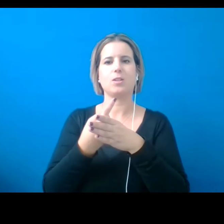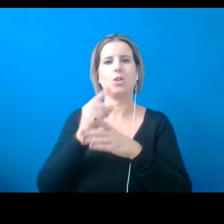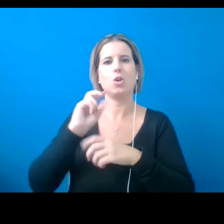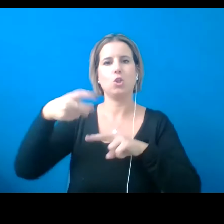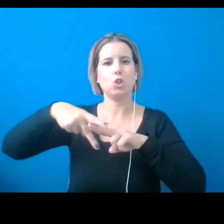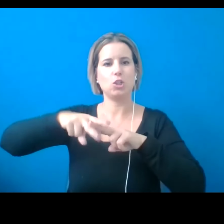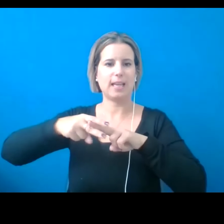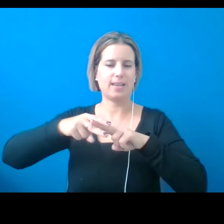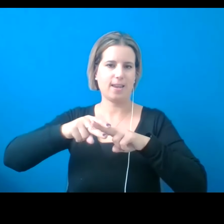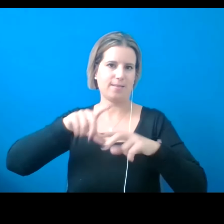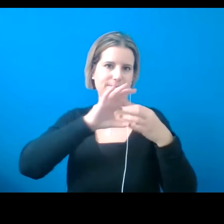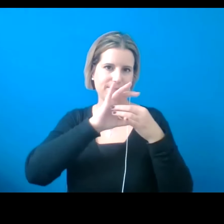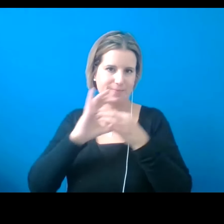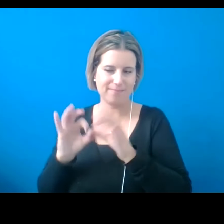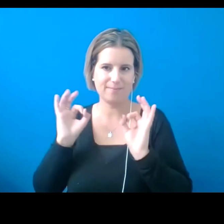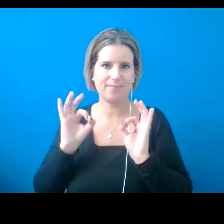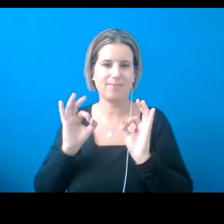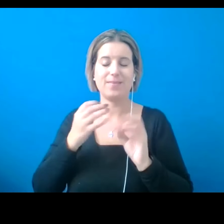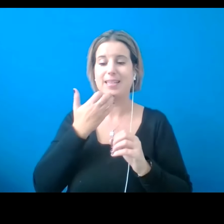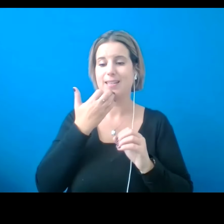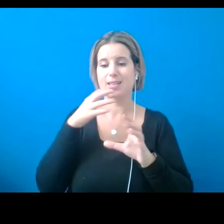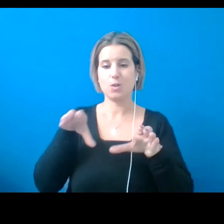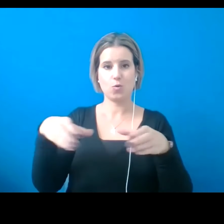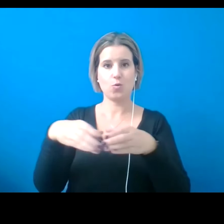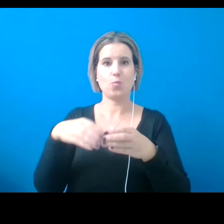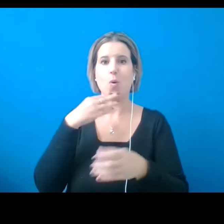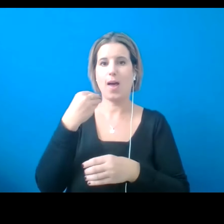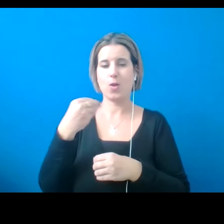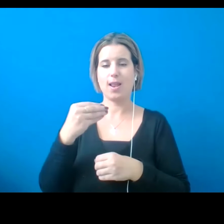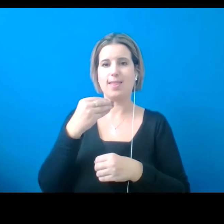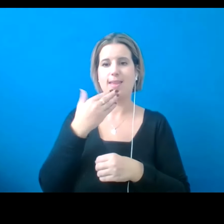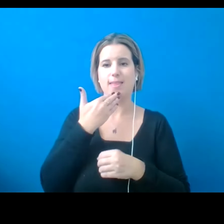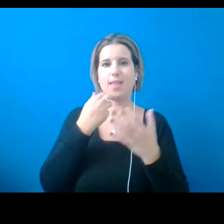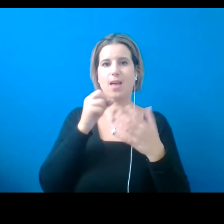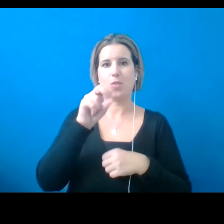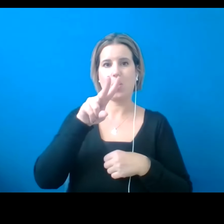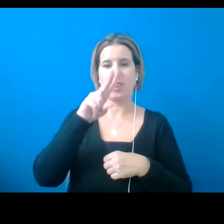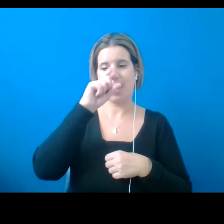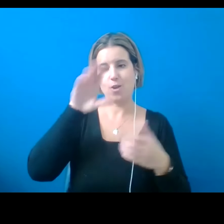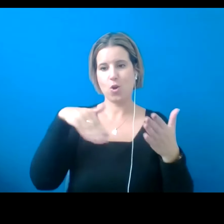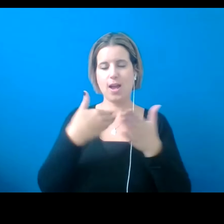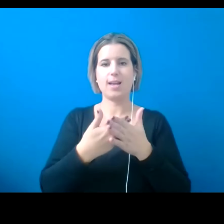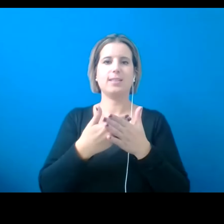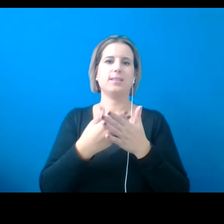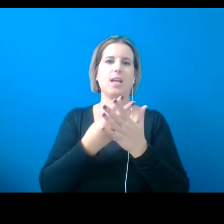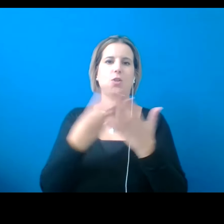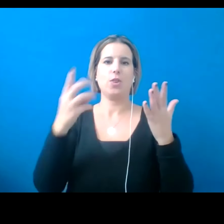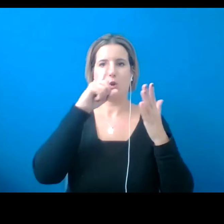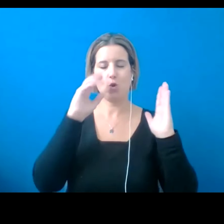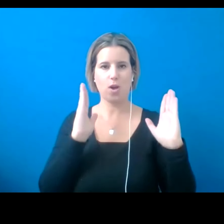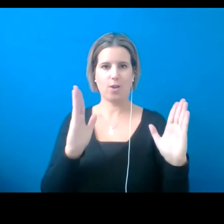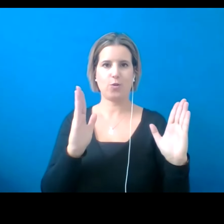relacionado y en el caso de los adolescentes a partir de los 12 a los 18 años tenemos un